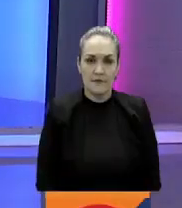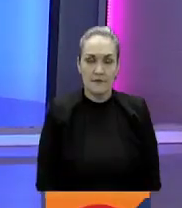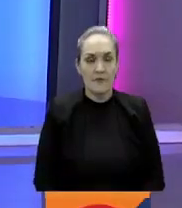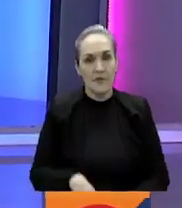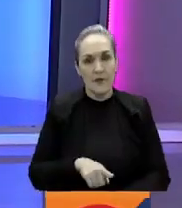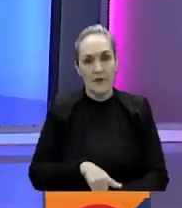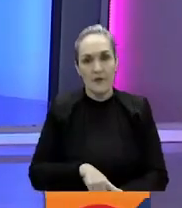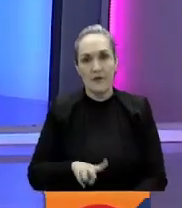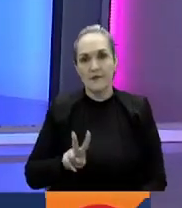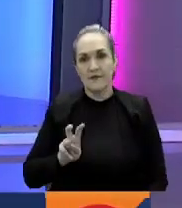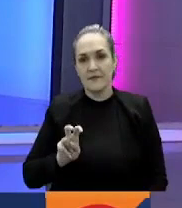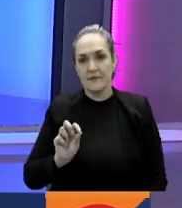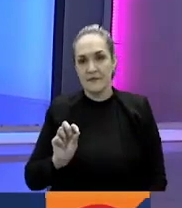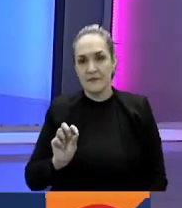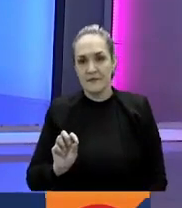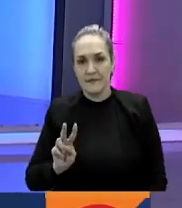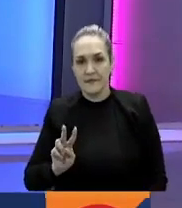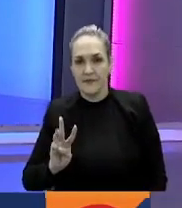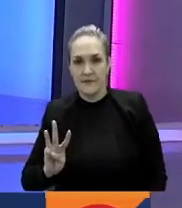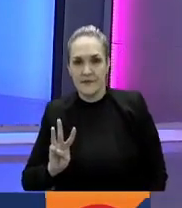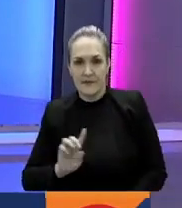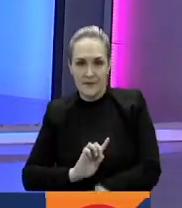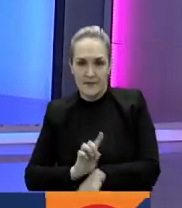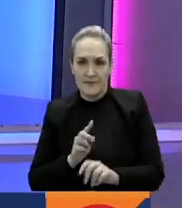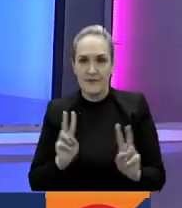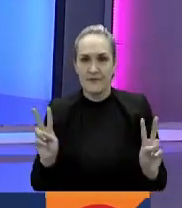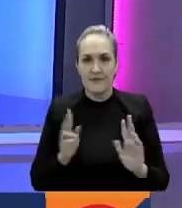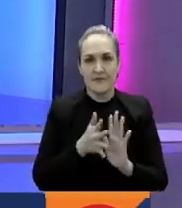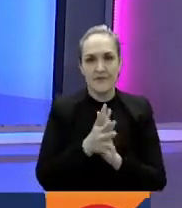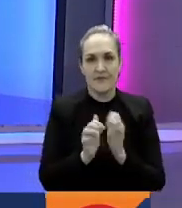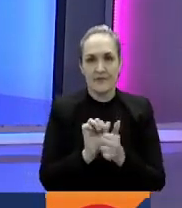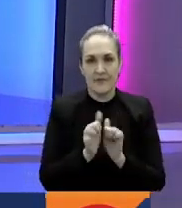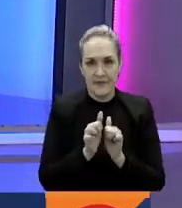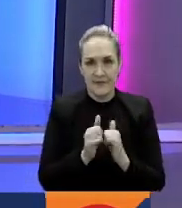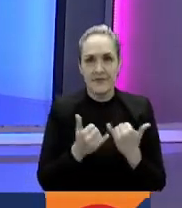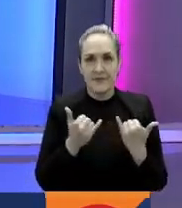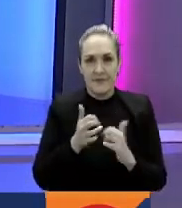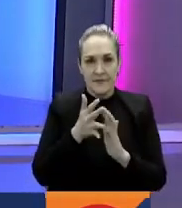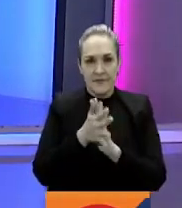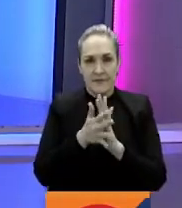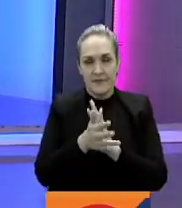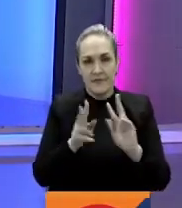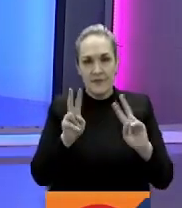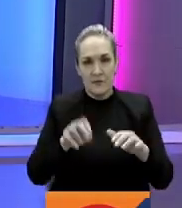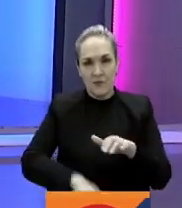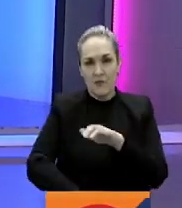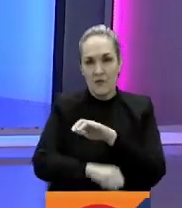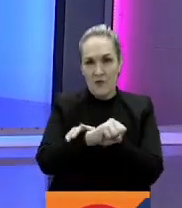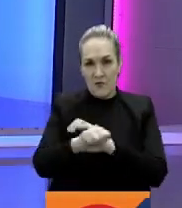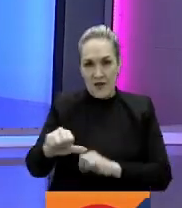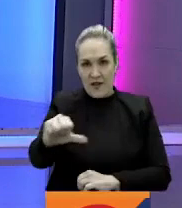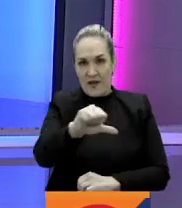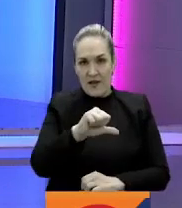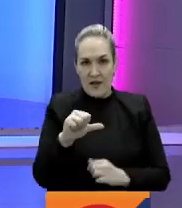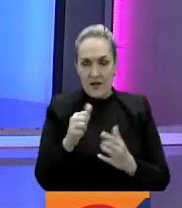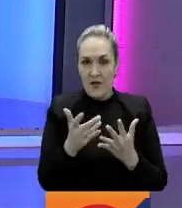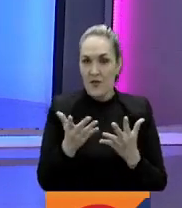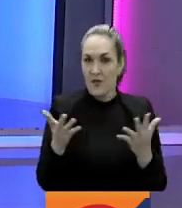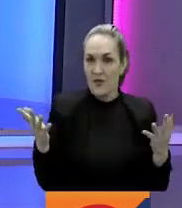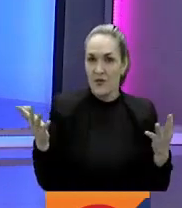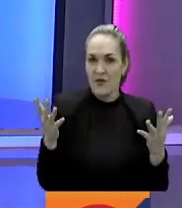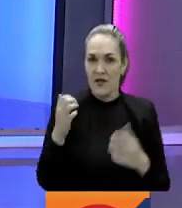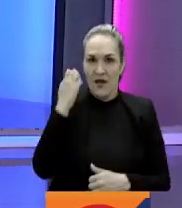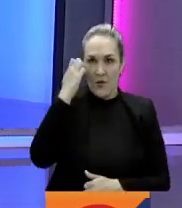7 de la noche, 23 minutos, comenzamos los deportes e iniciamos con goles del fútbol femenino en tierras europeas, además